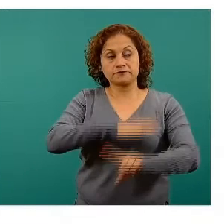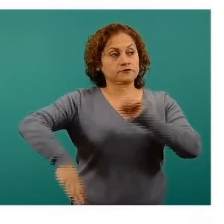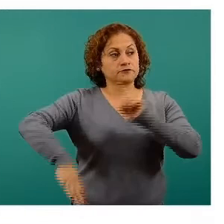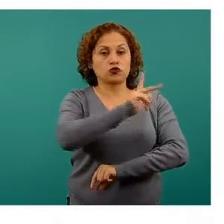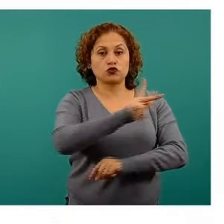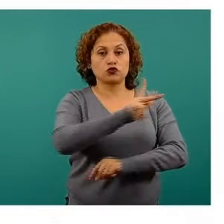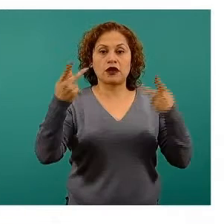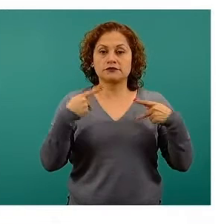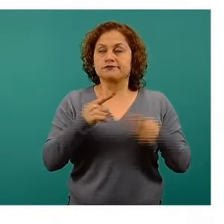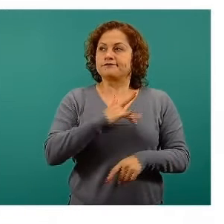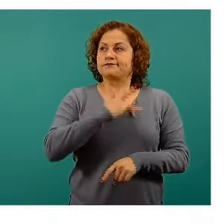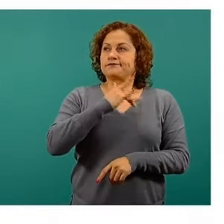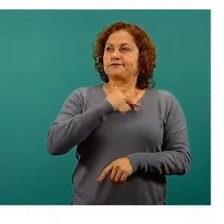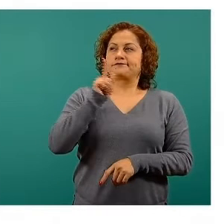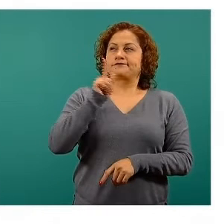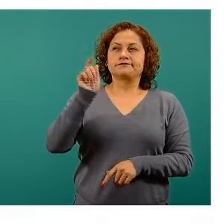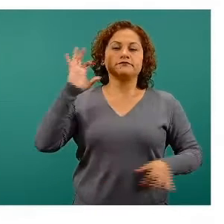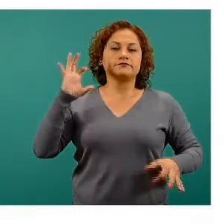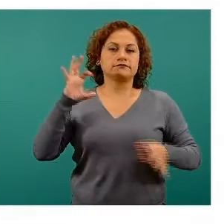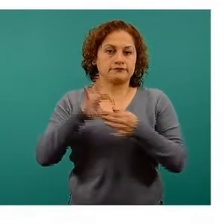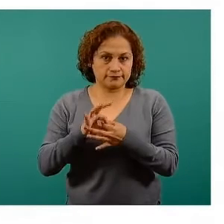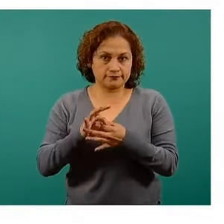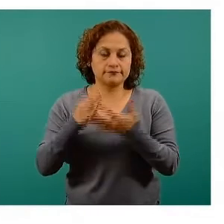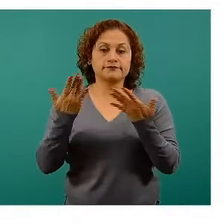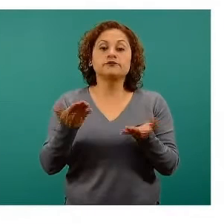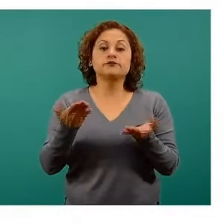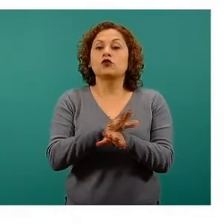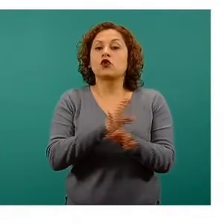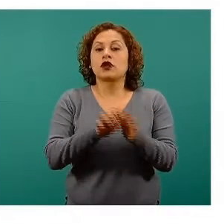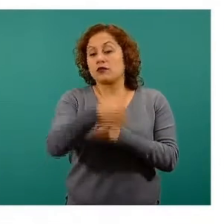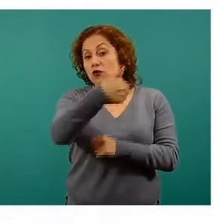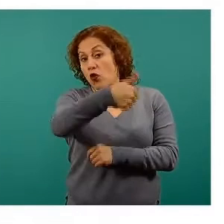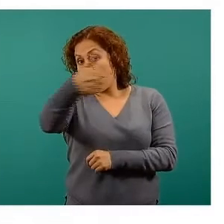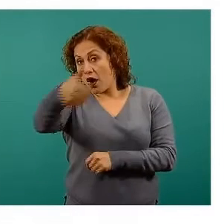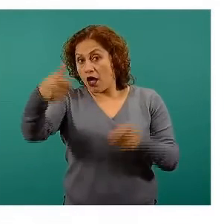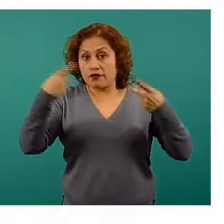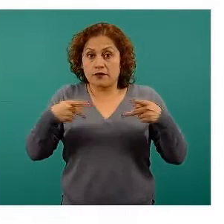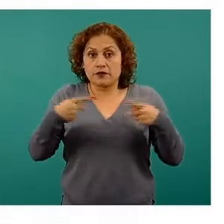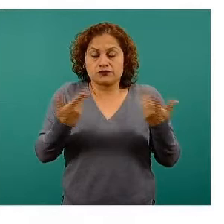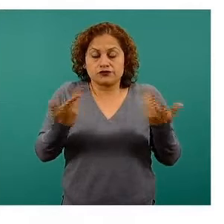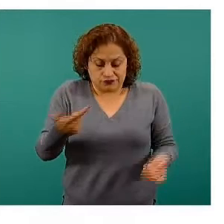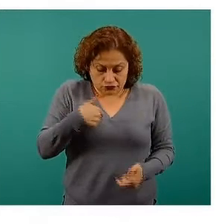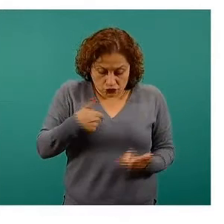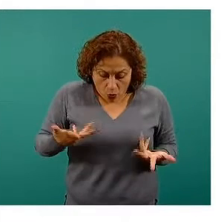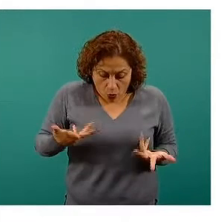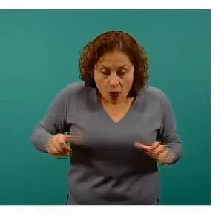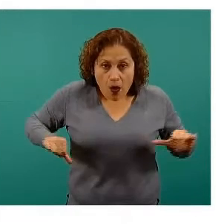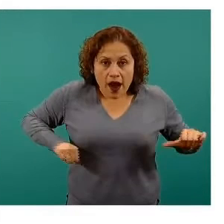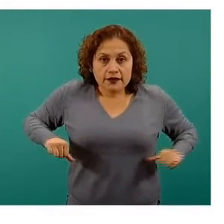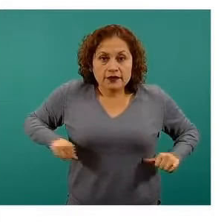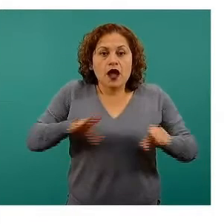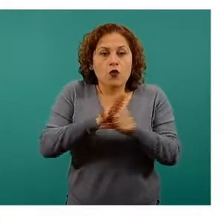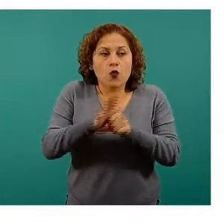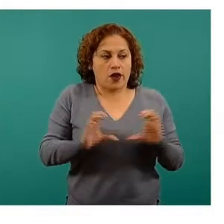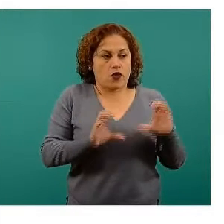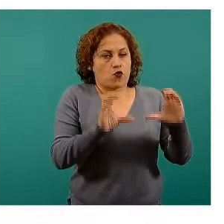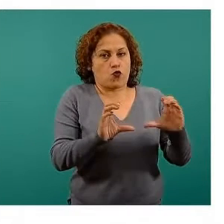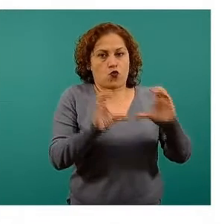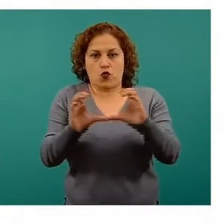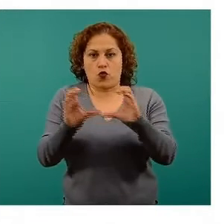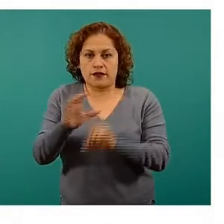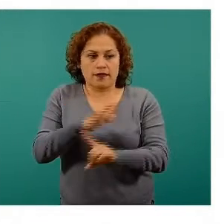decisiones, tanto a nivel personal para saber qué actividades puedo hacer y cómo las debo hacer